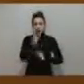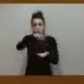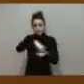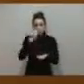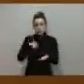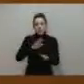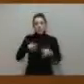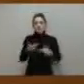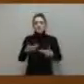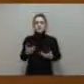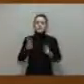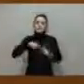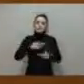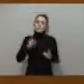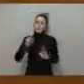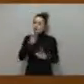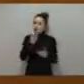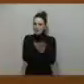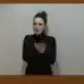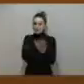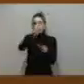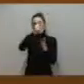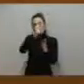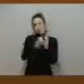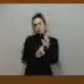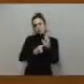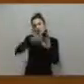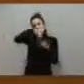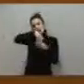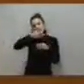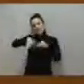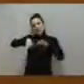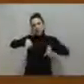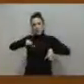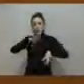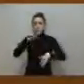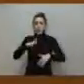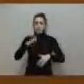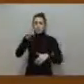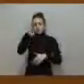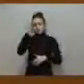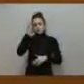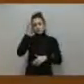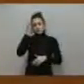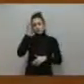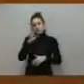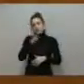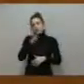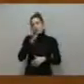a pedir la votación por puntos para… no podríamos